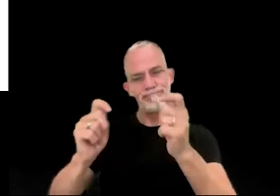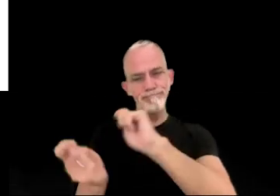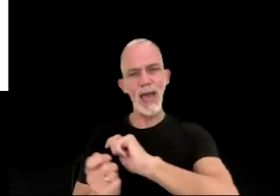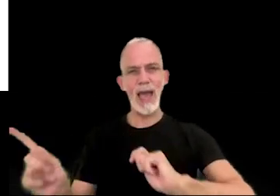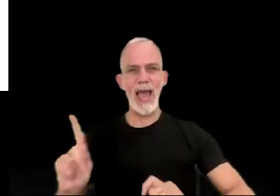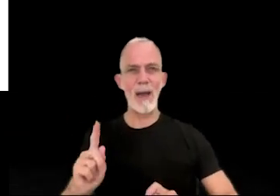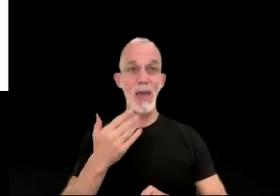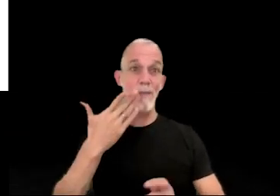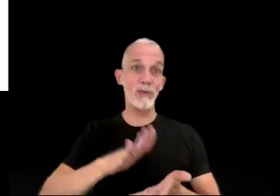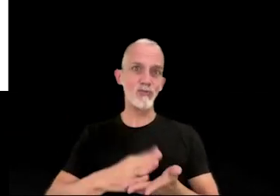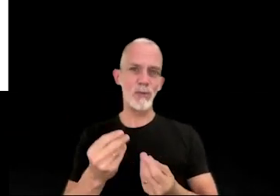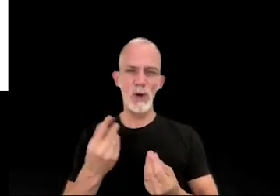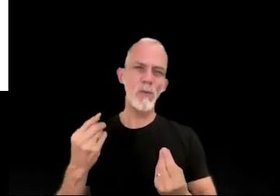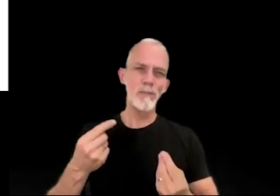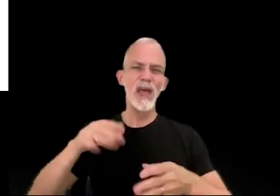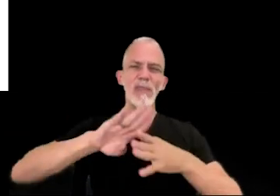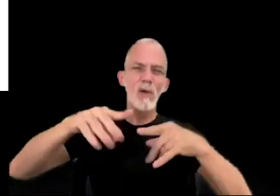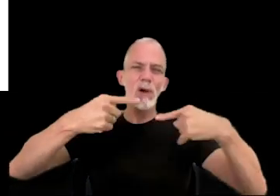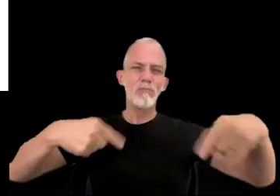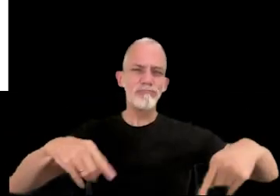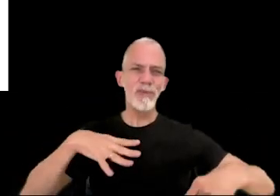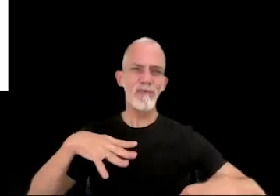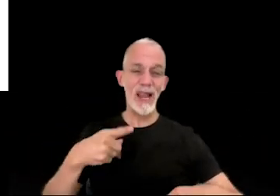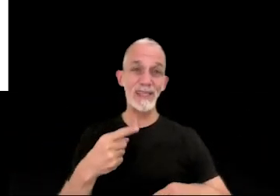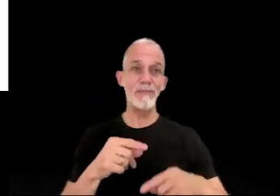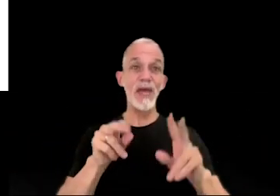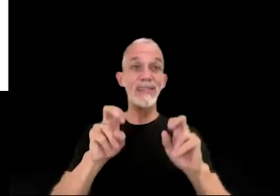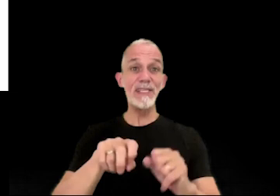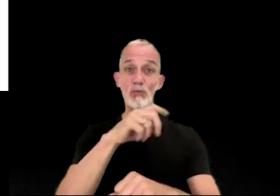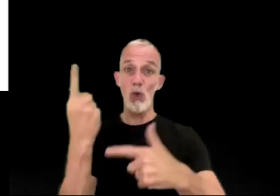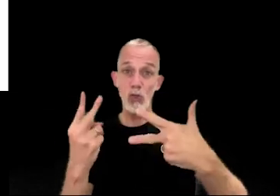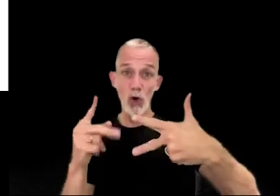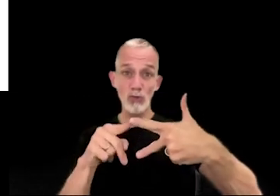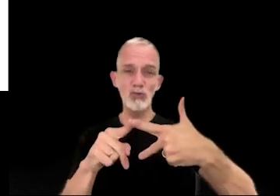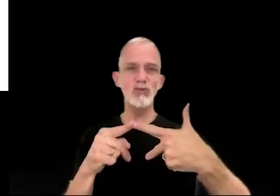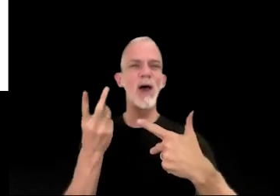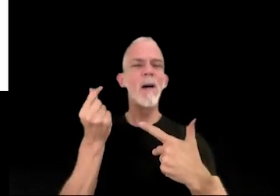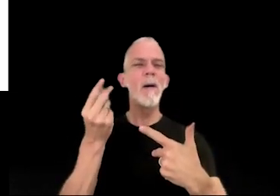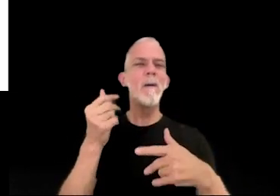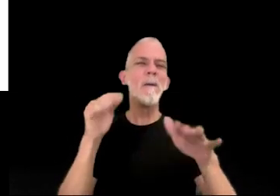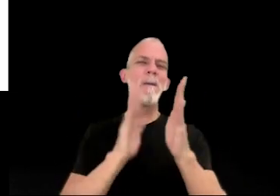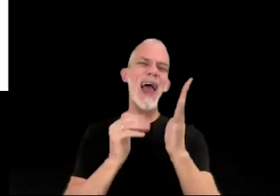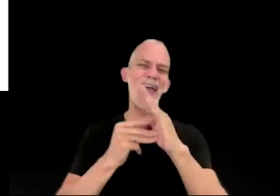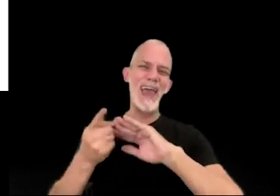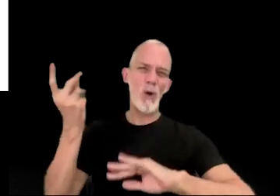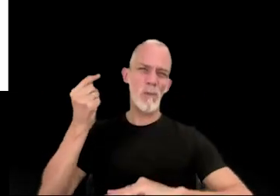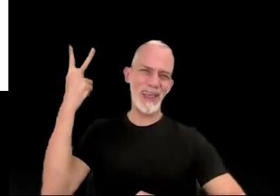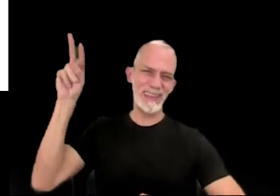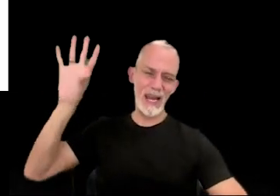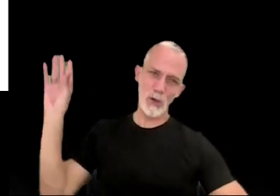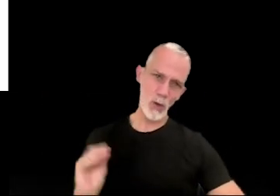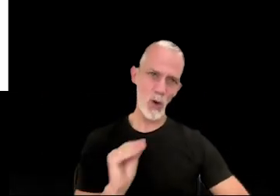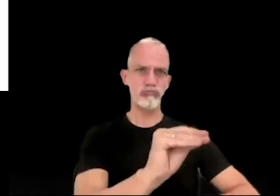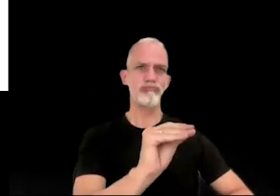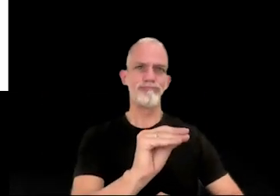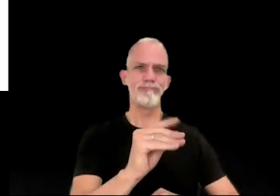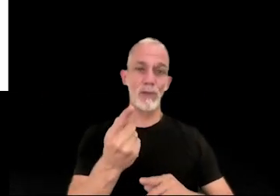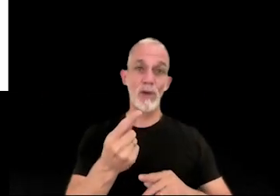régimen de regularización, trae un título 2 que habla del blanqueo, de una exteriorización de